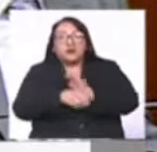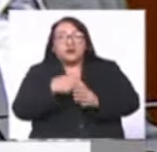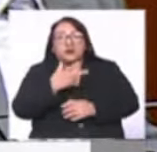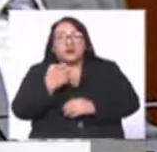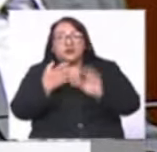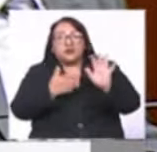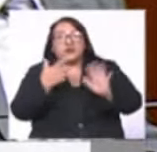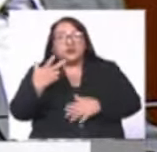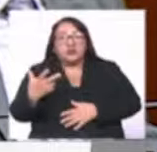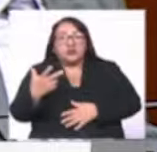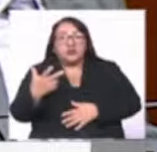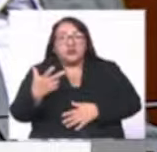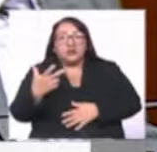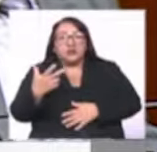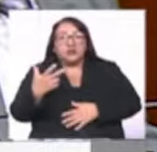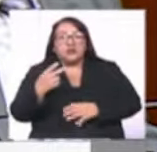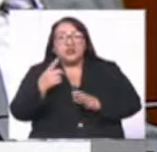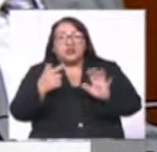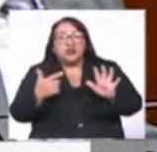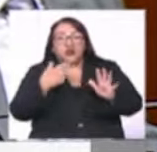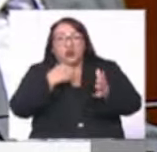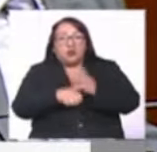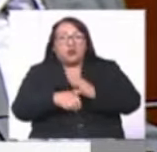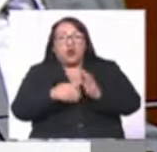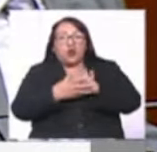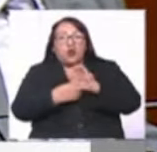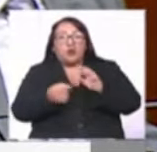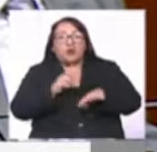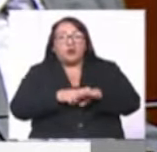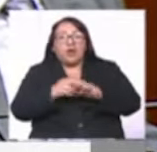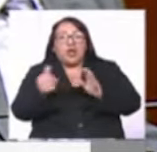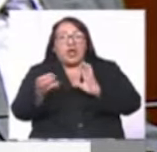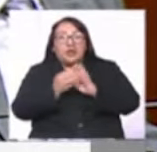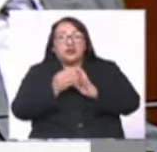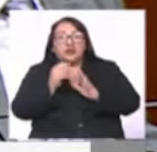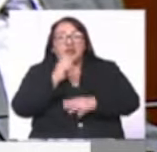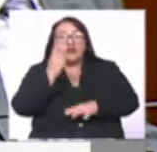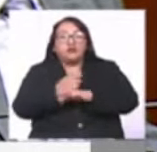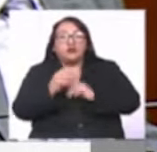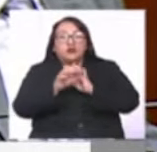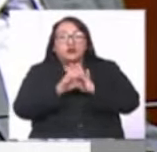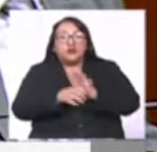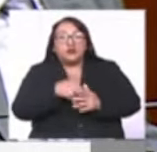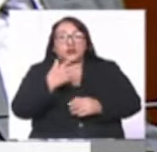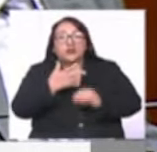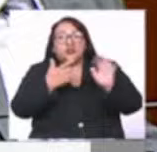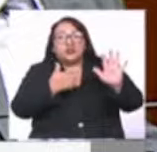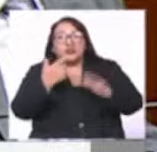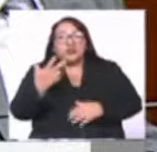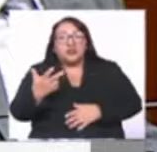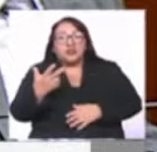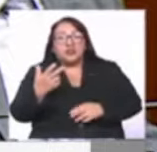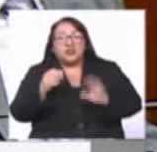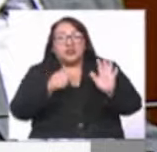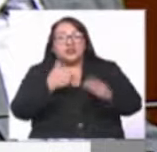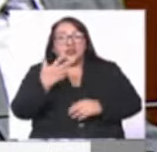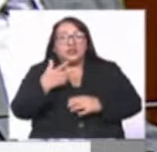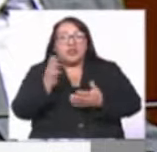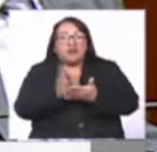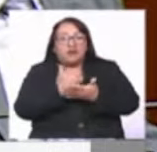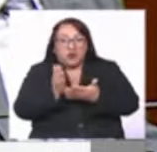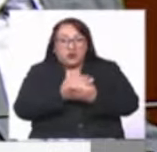373 en 18 folios dos copia simple de los anexos de la denuncia constitucional 373 en 63